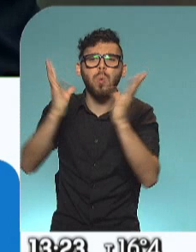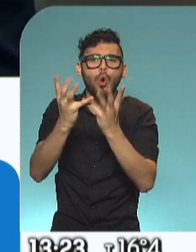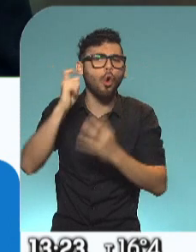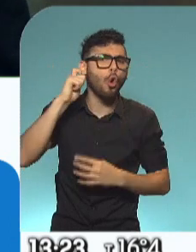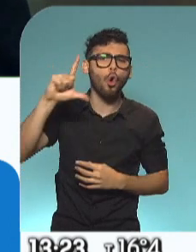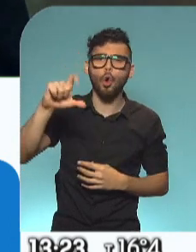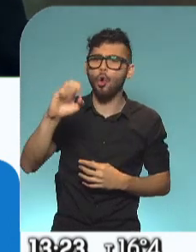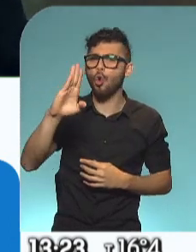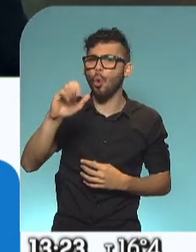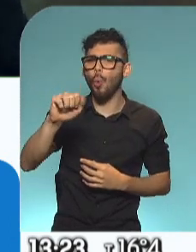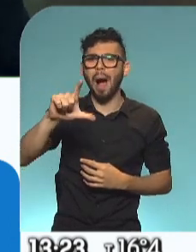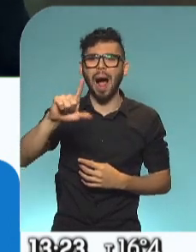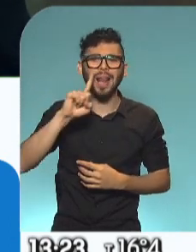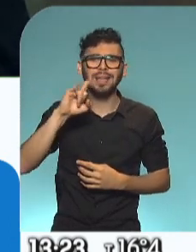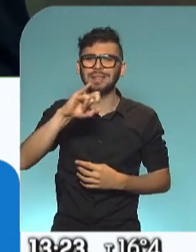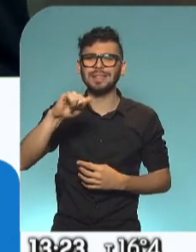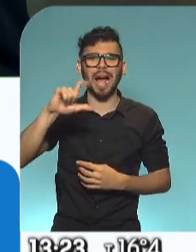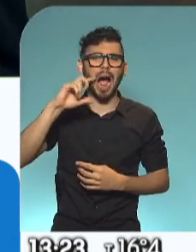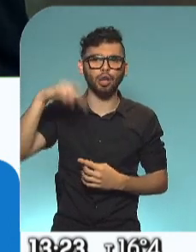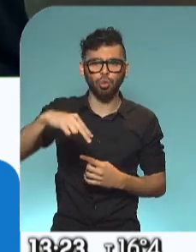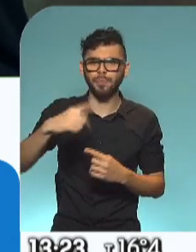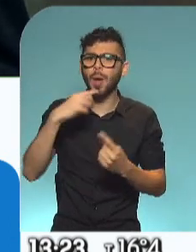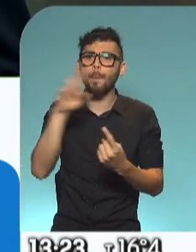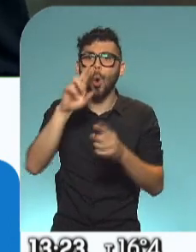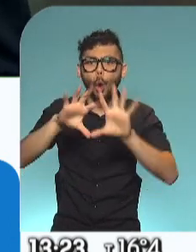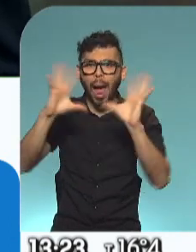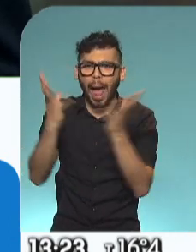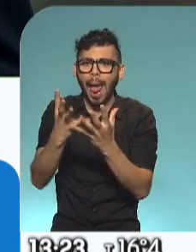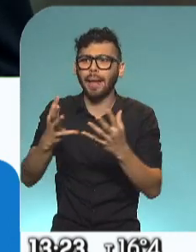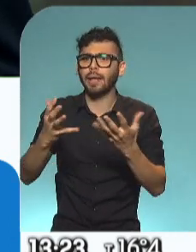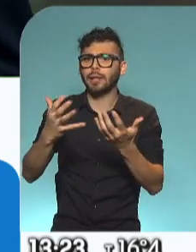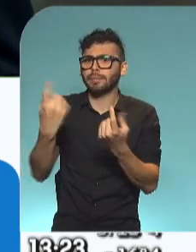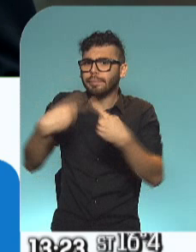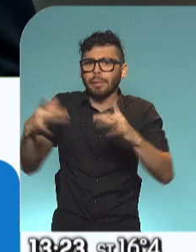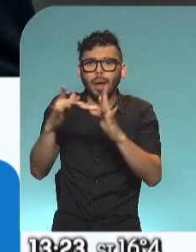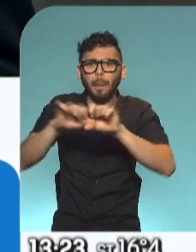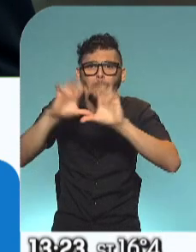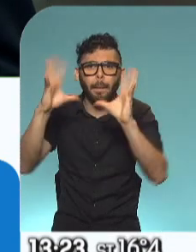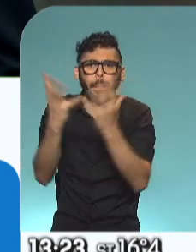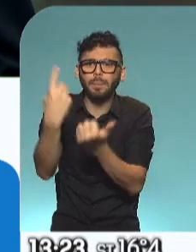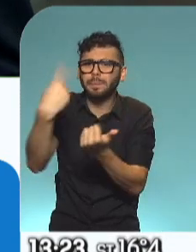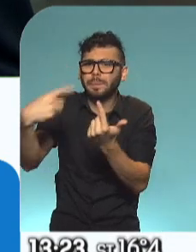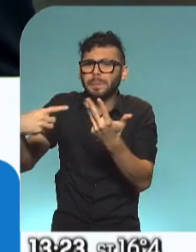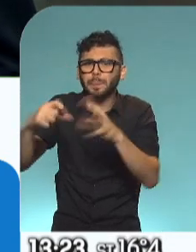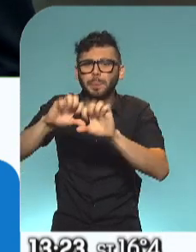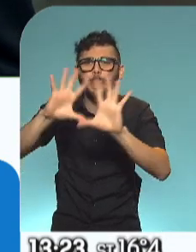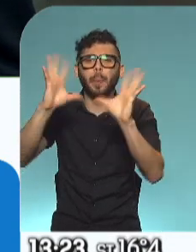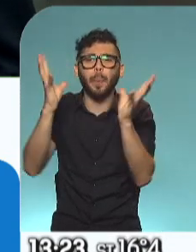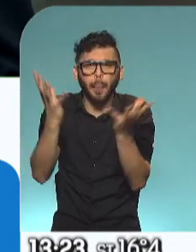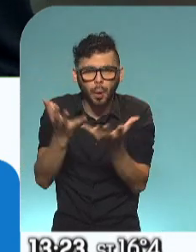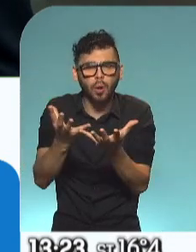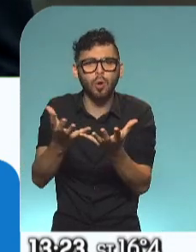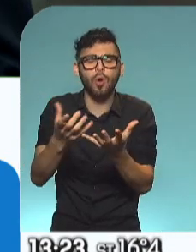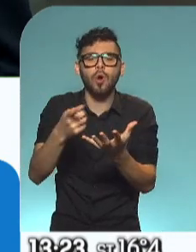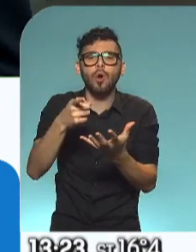los migrantes, en las personas. ¿Qué nos puede decir de la pandemia en relación a esto? Es decir, ¿se produjo una aceleración de procesos